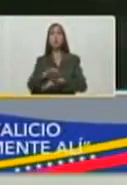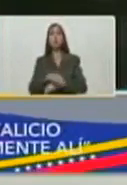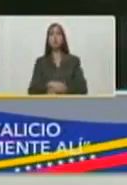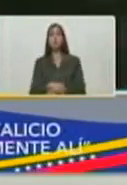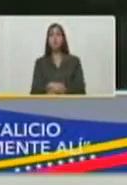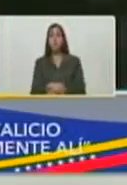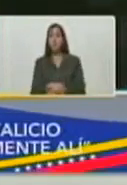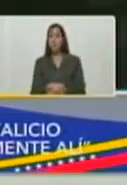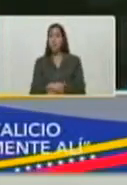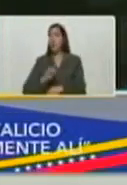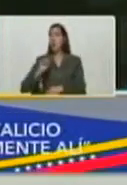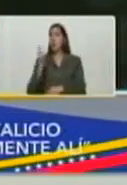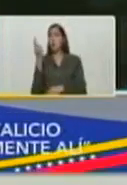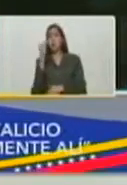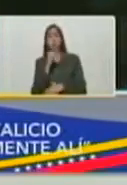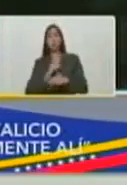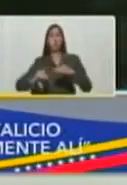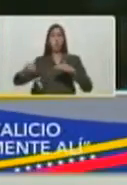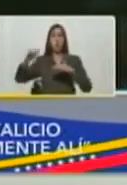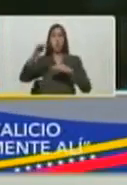estaban en primer lugar